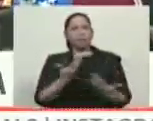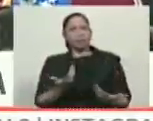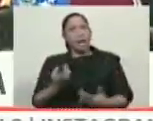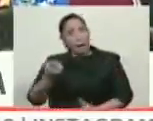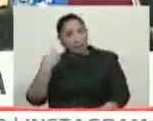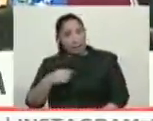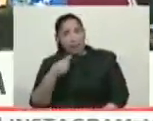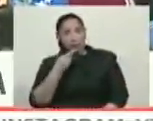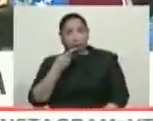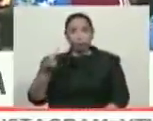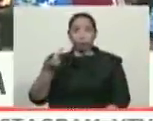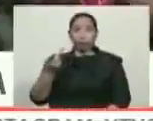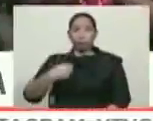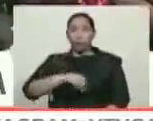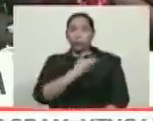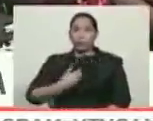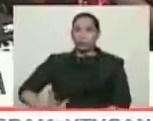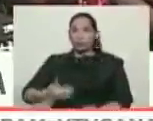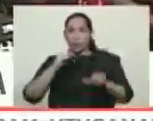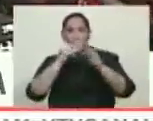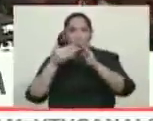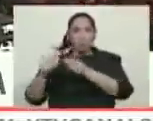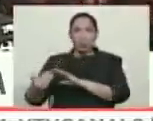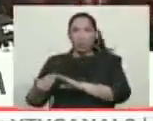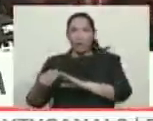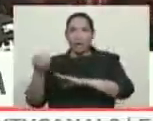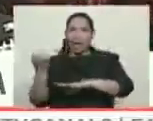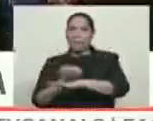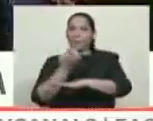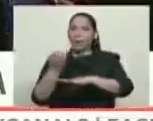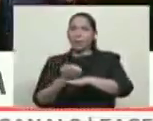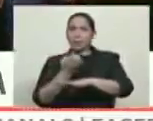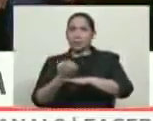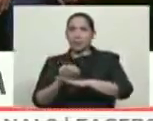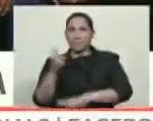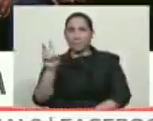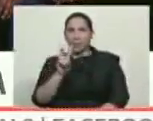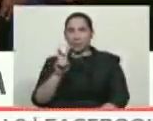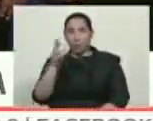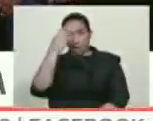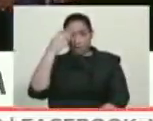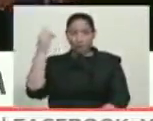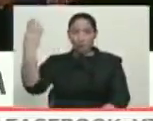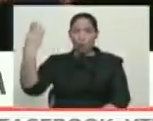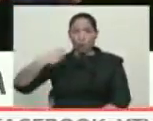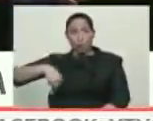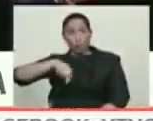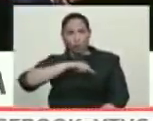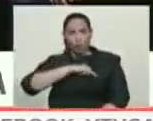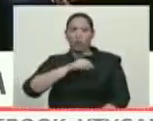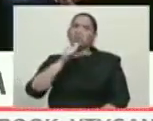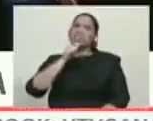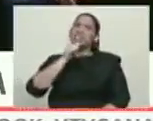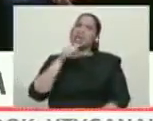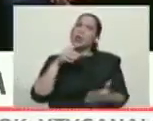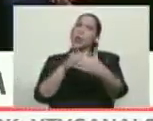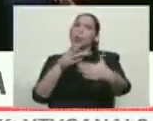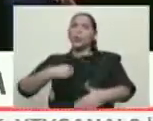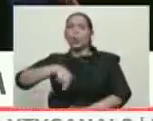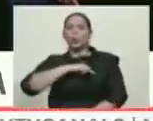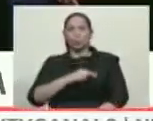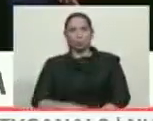nuestro presidente a la comunidad cristiana de Venezuela, si Dios con nosotros, ¿quién contra